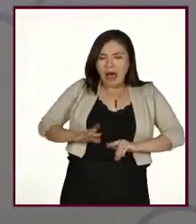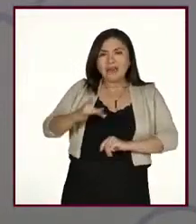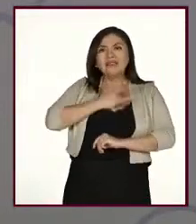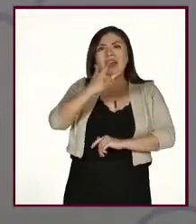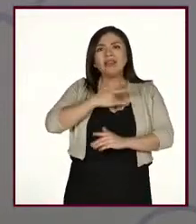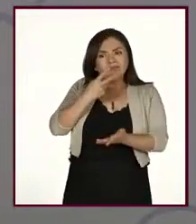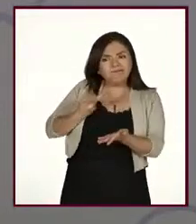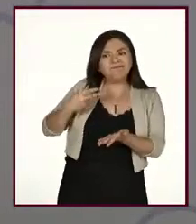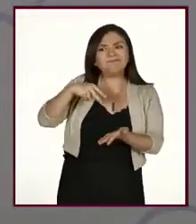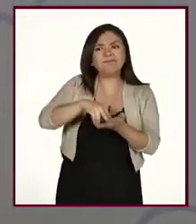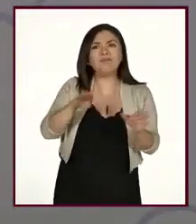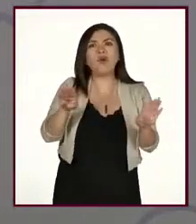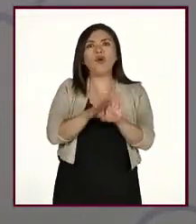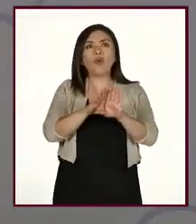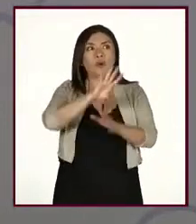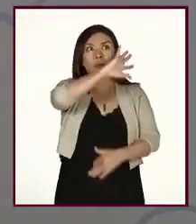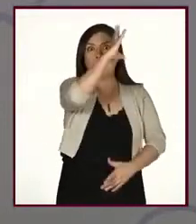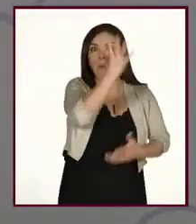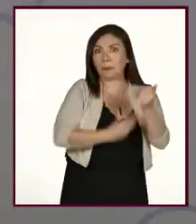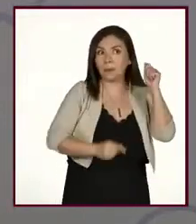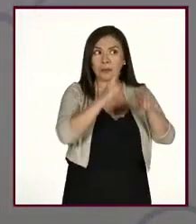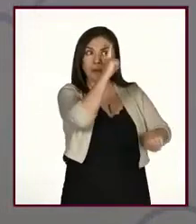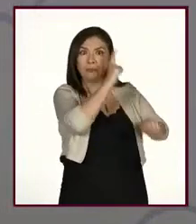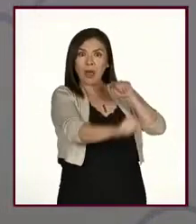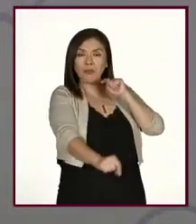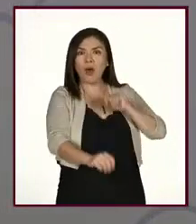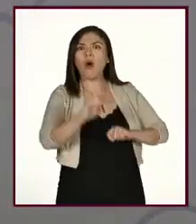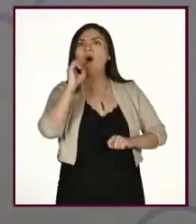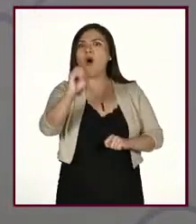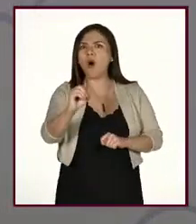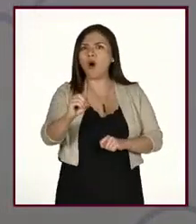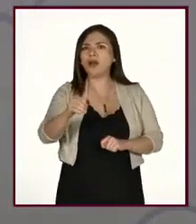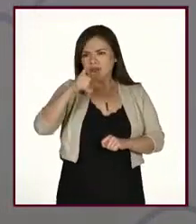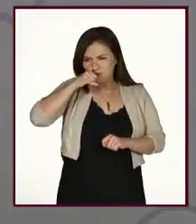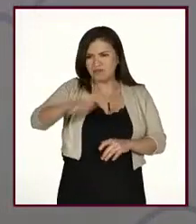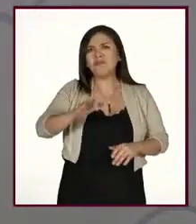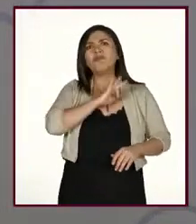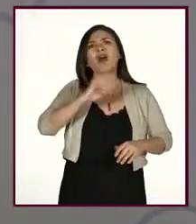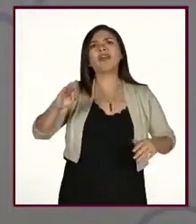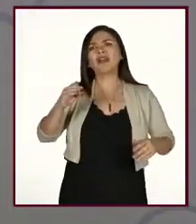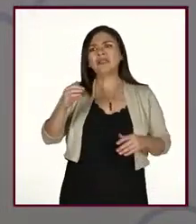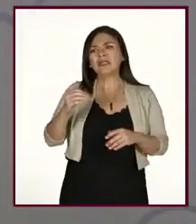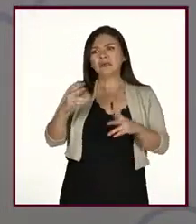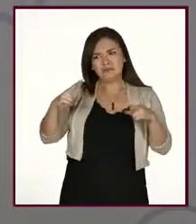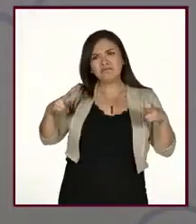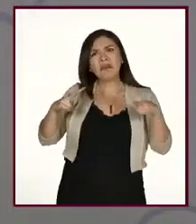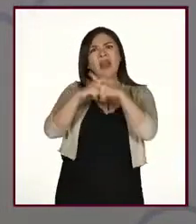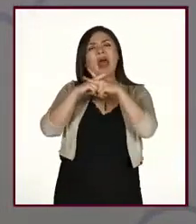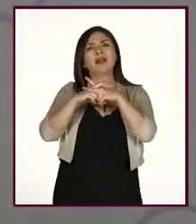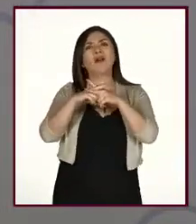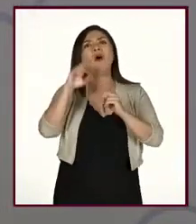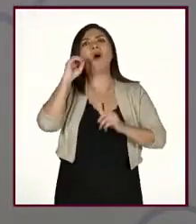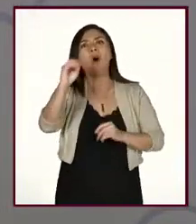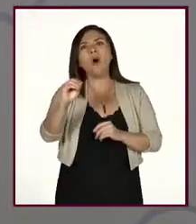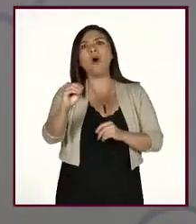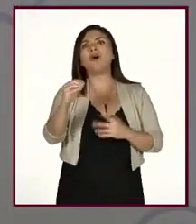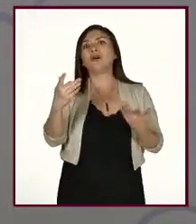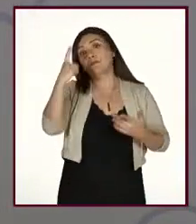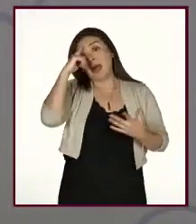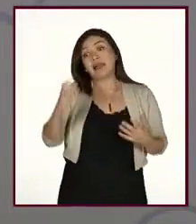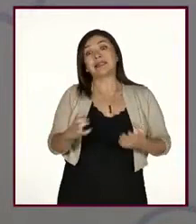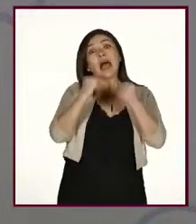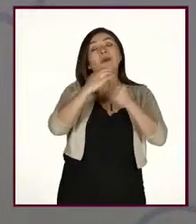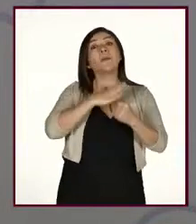va a ser esa reacción de huida o de lucha. Entonces, prepararnos para salir corriendo o prepararnos